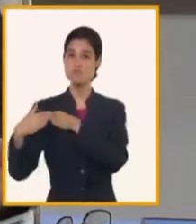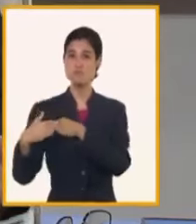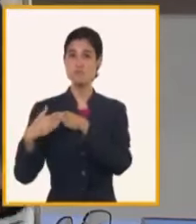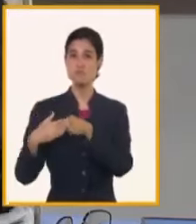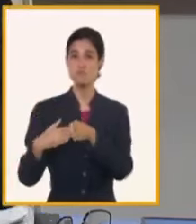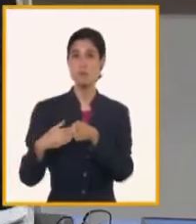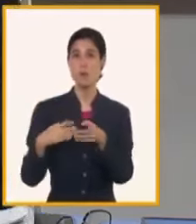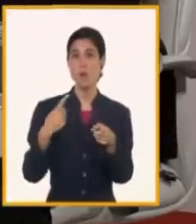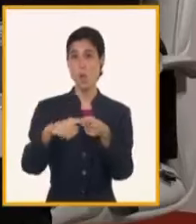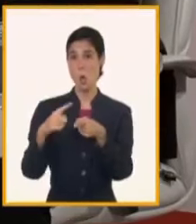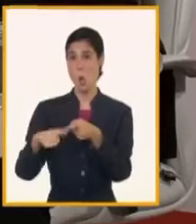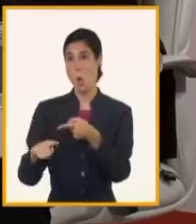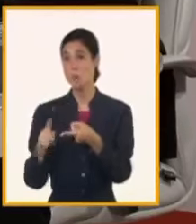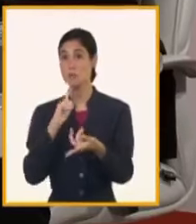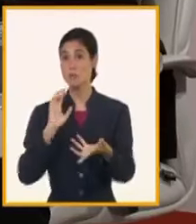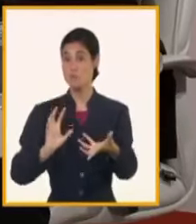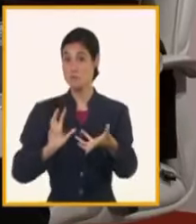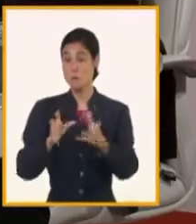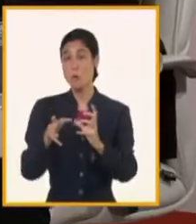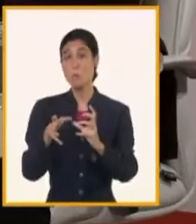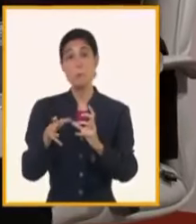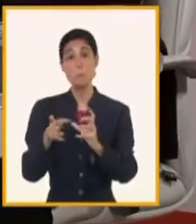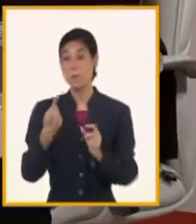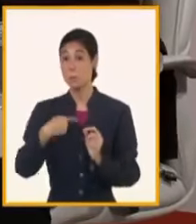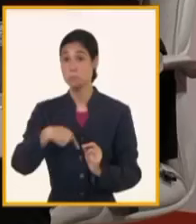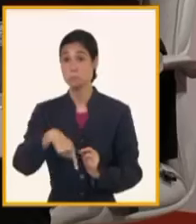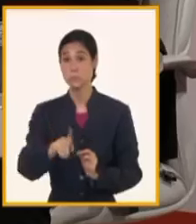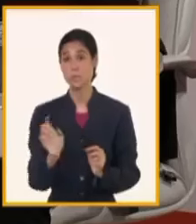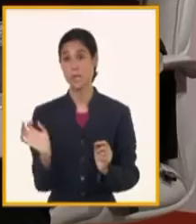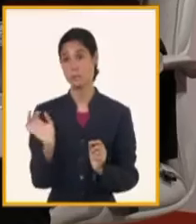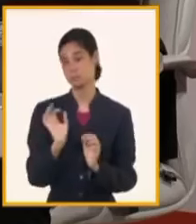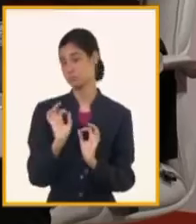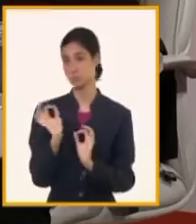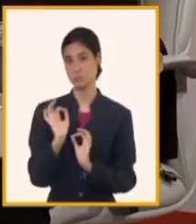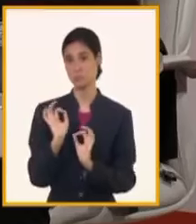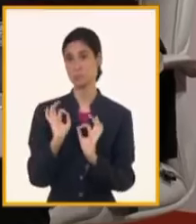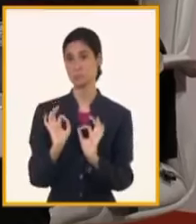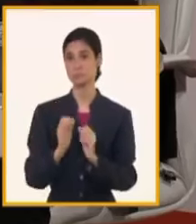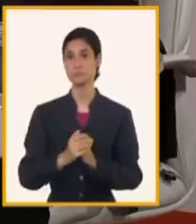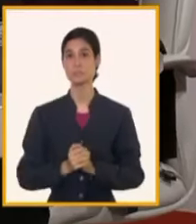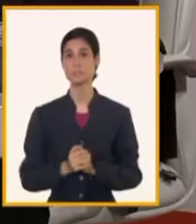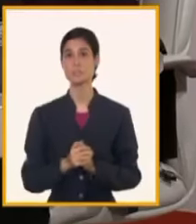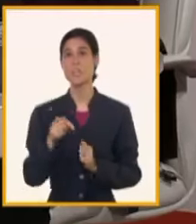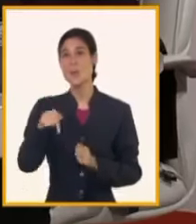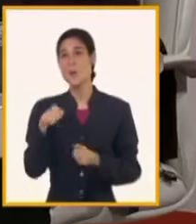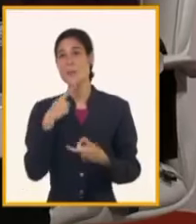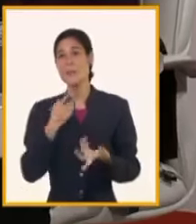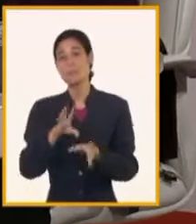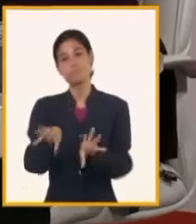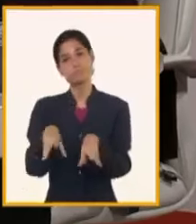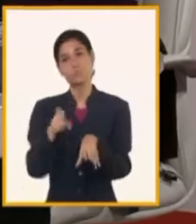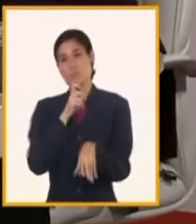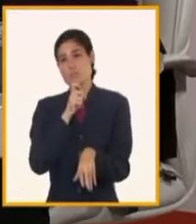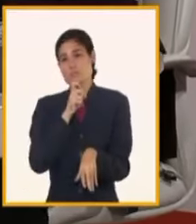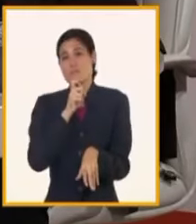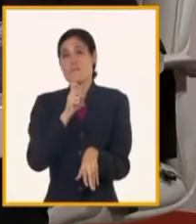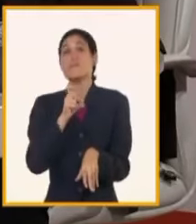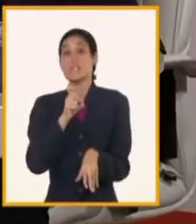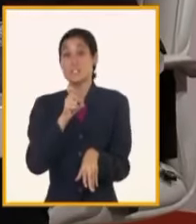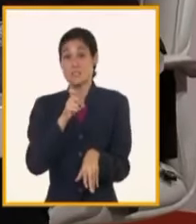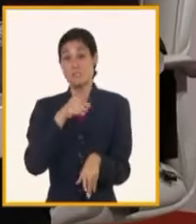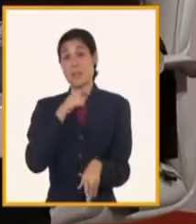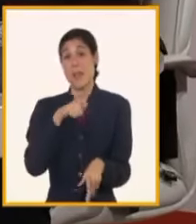teníamos fiel porque el crudo de nosotros no se refina y hoy se nos hace muy difícil la importación o de crudo para